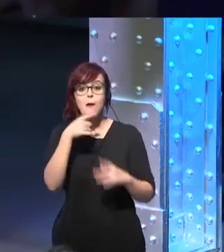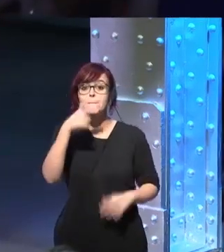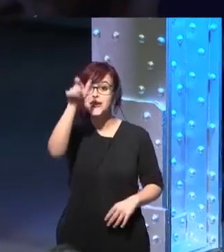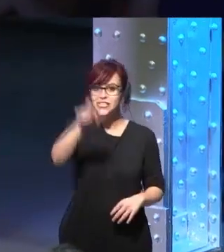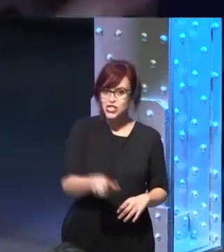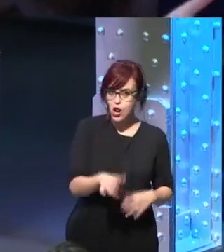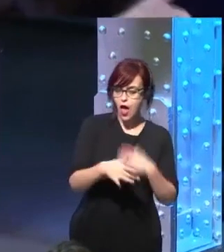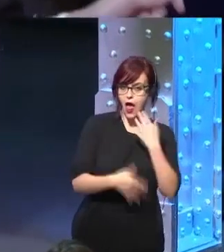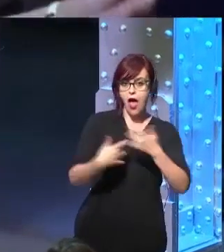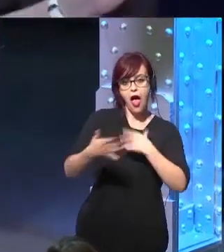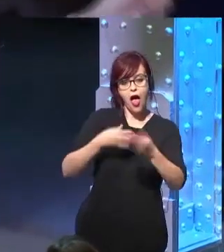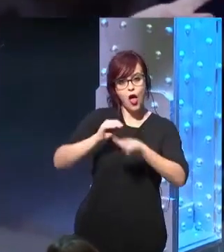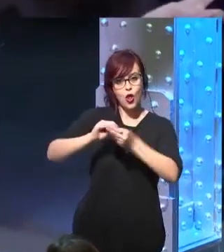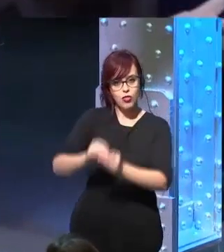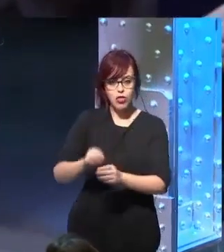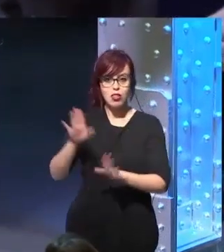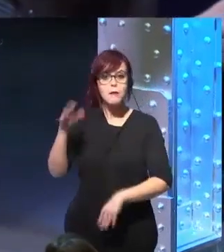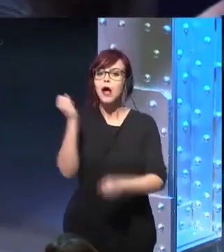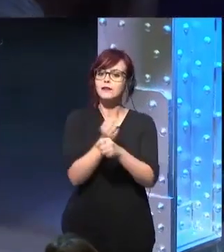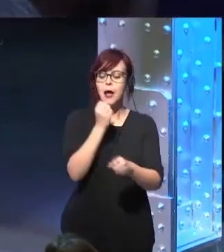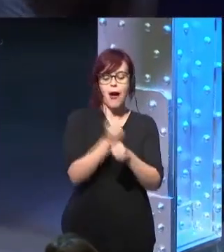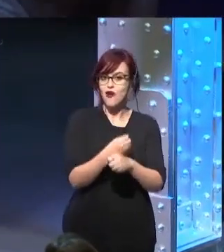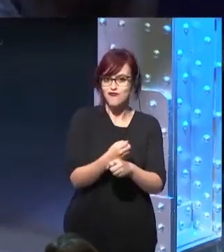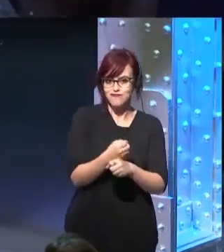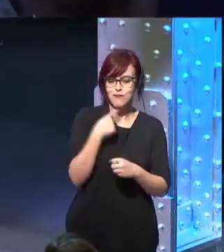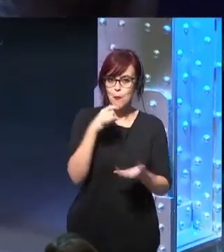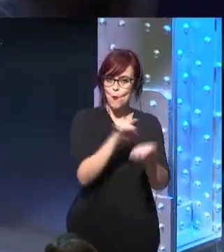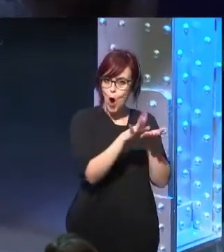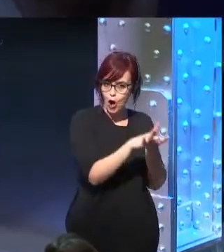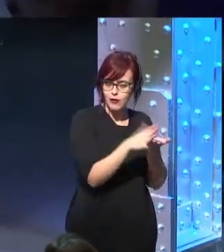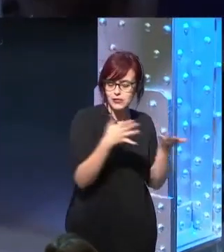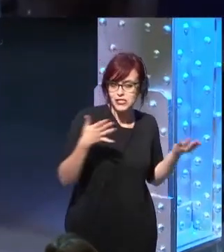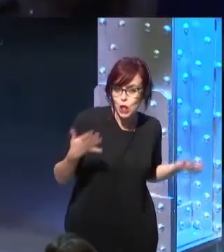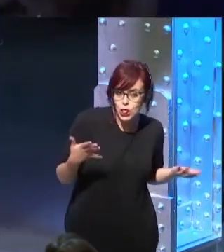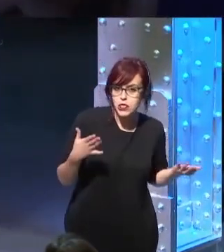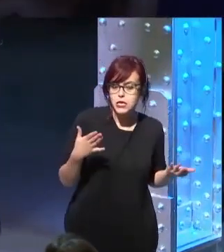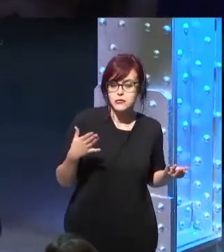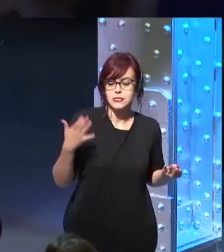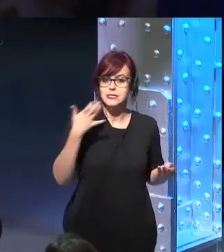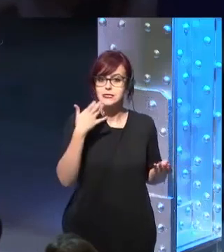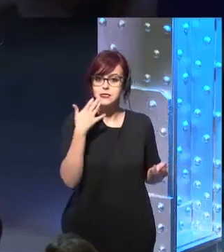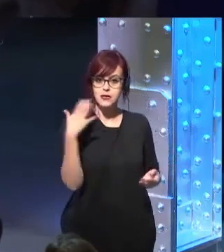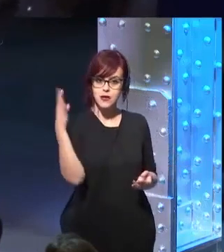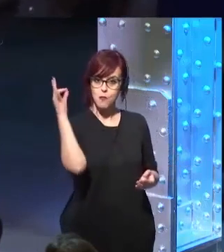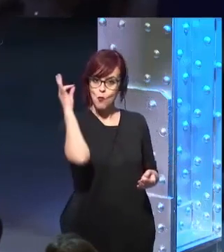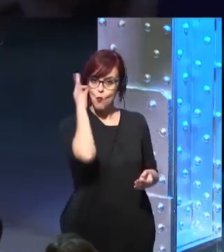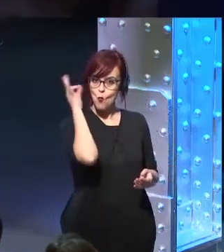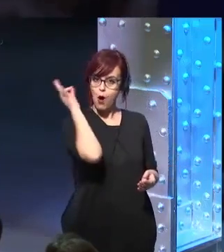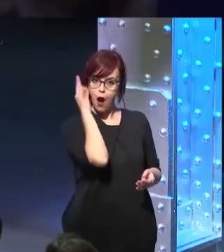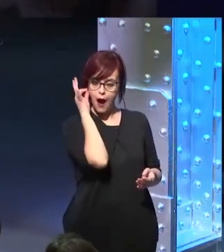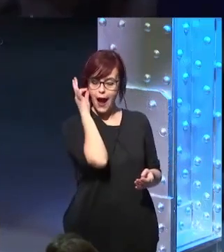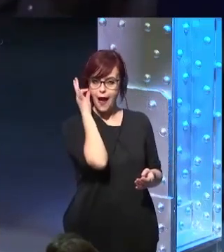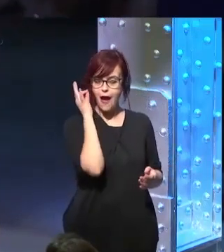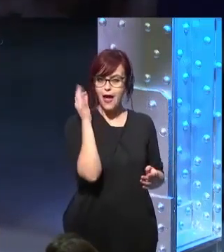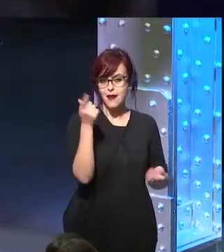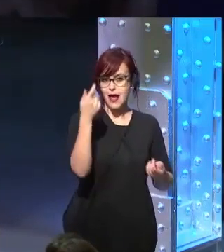la persona que lo había posteado perdió su puesto de trabajo, y sin embargo en el caso de Clinton es un